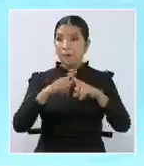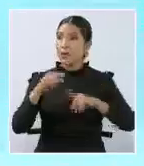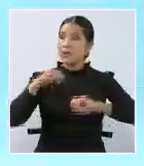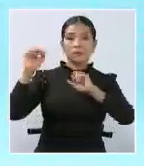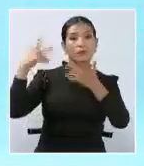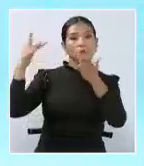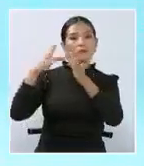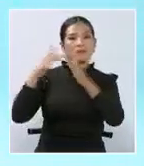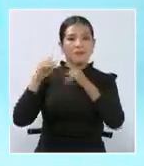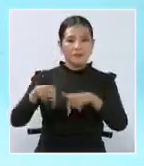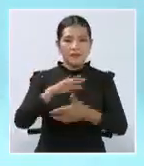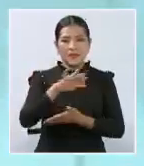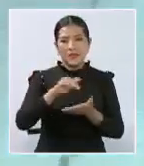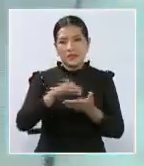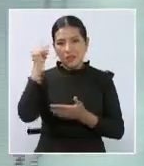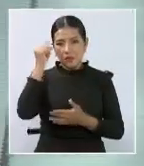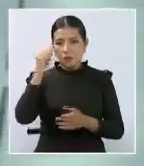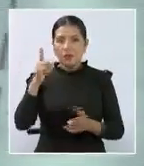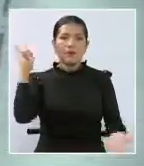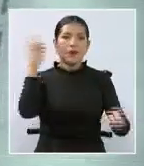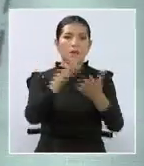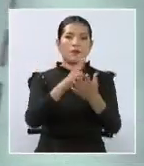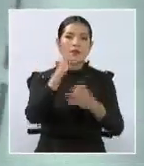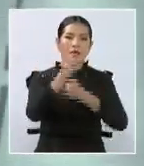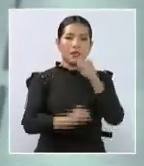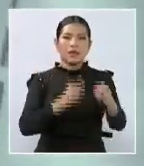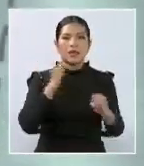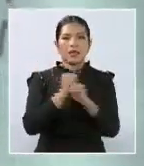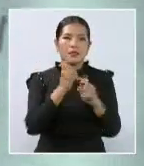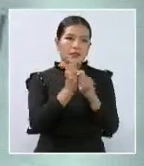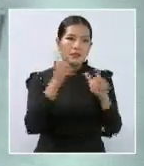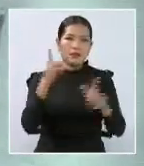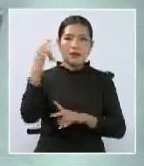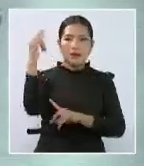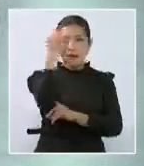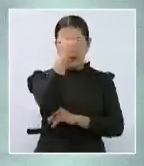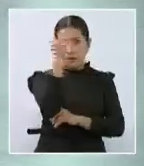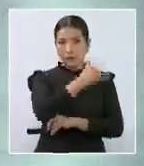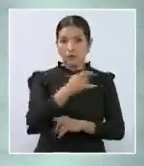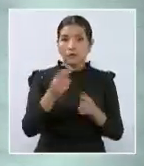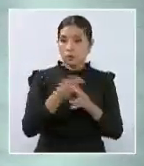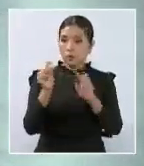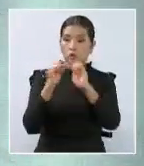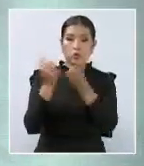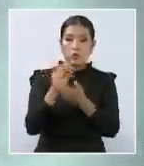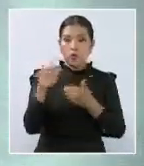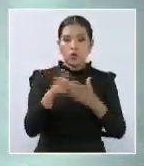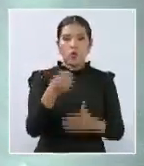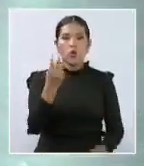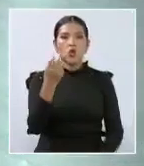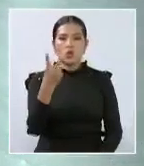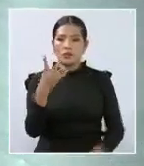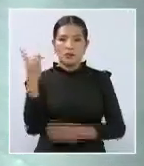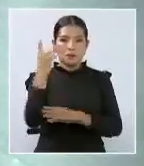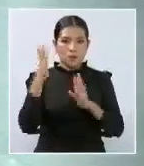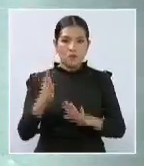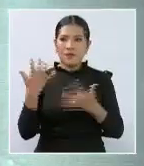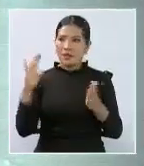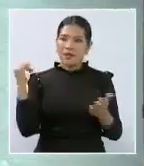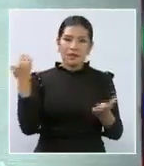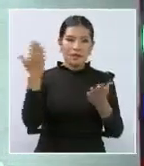Sede de gobierno, concretamente en el Aeropuerto Internacional de El Alto, a donde arribará un grupo de estos 12 bolivianos que ya están en